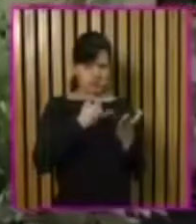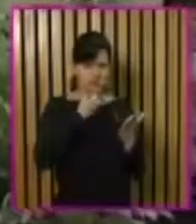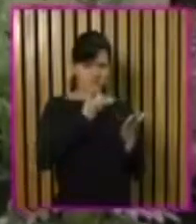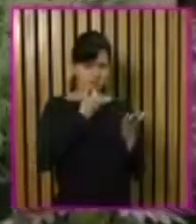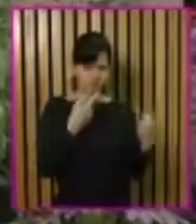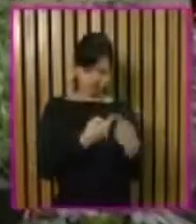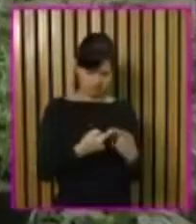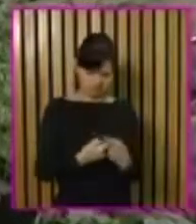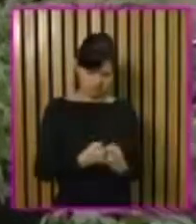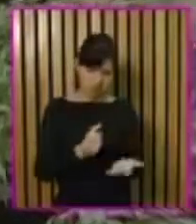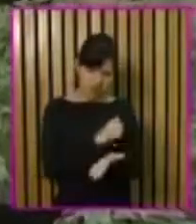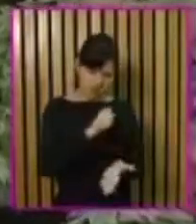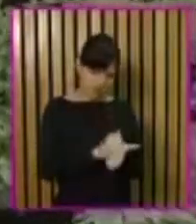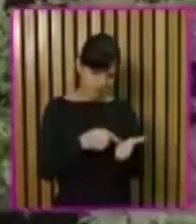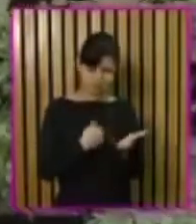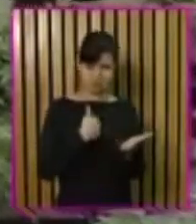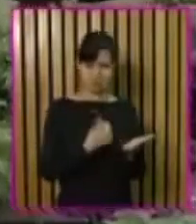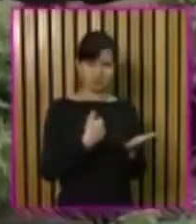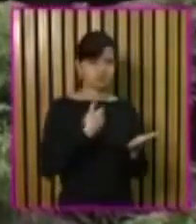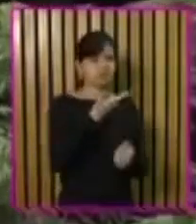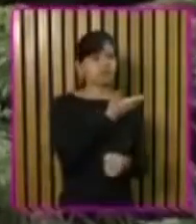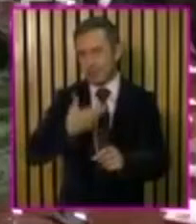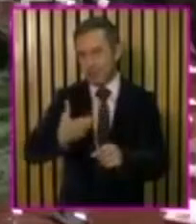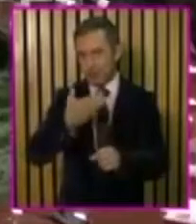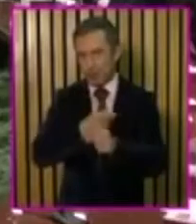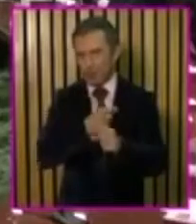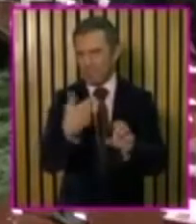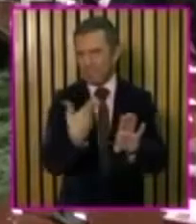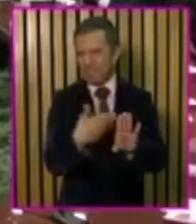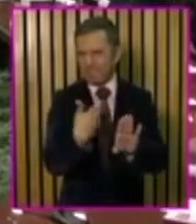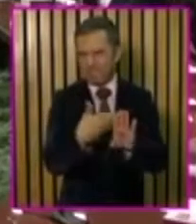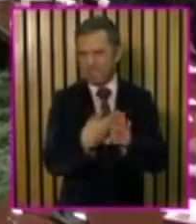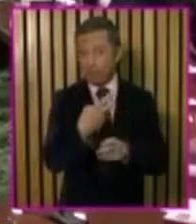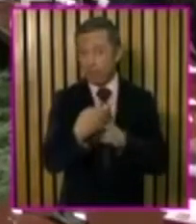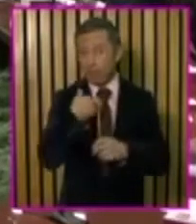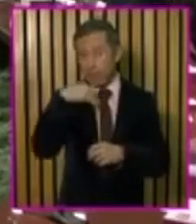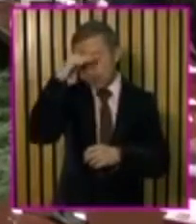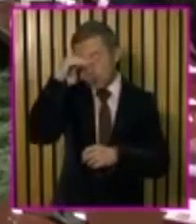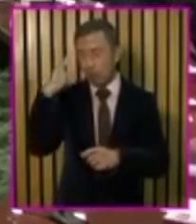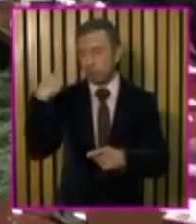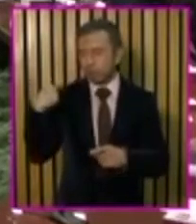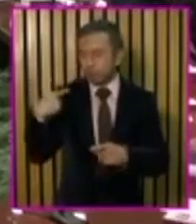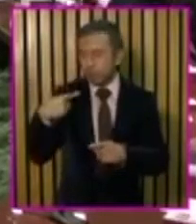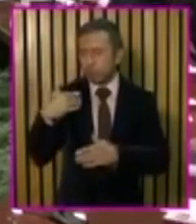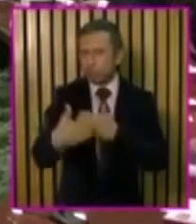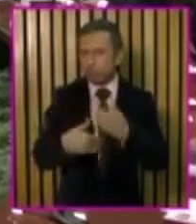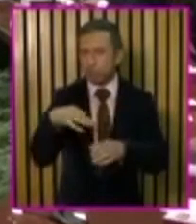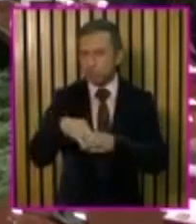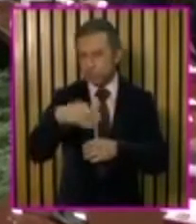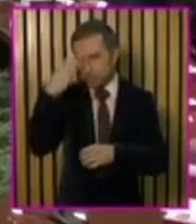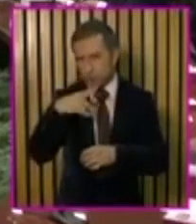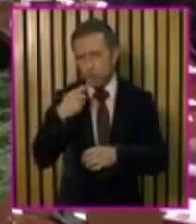renovación de órganos directivos de los órganos públicos locales electorales la fiscalización del dinero que reciben los partidos políticos para sus